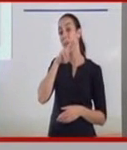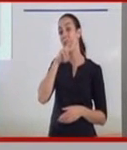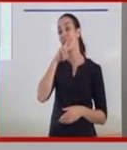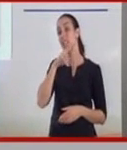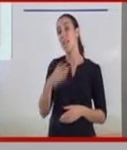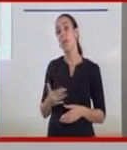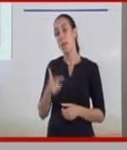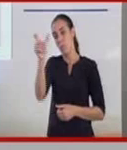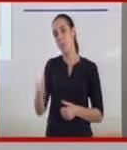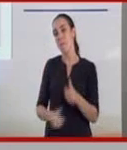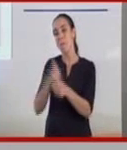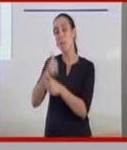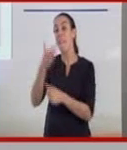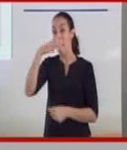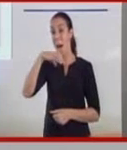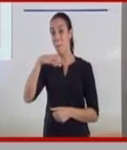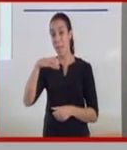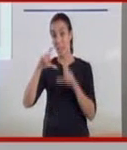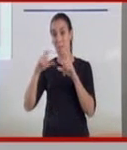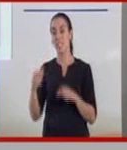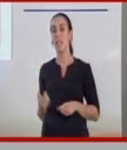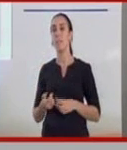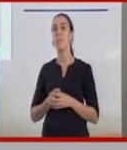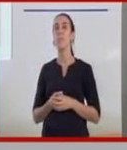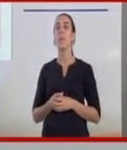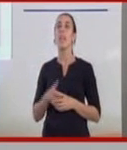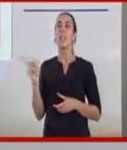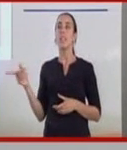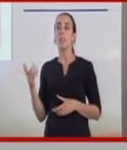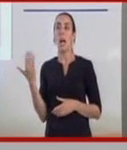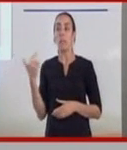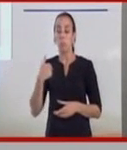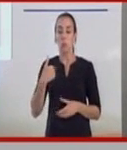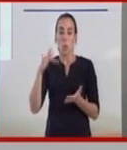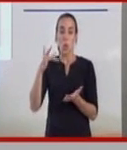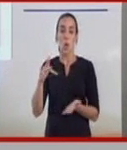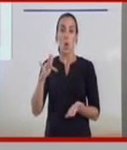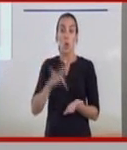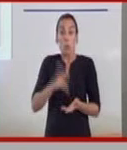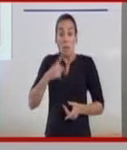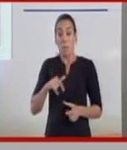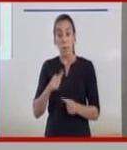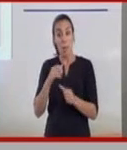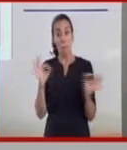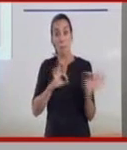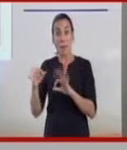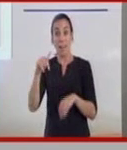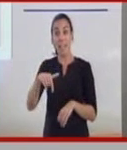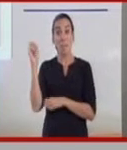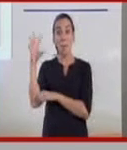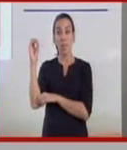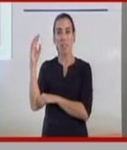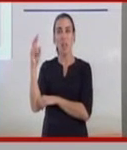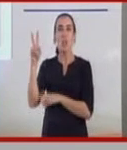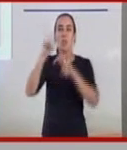Apple. En concreto, cuando estaba preparando esta ponencia, pues accedí a las frases